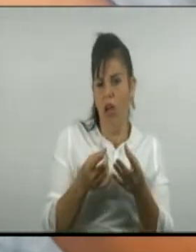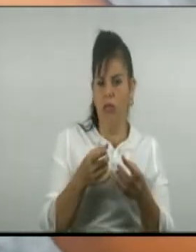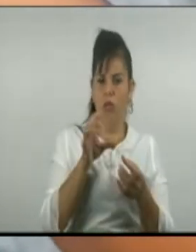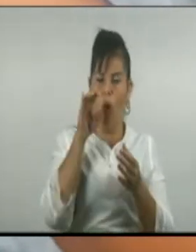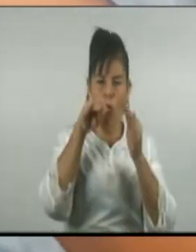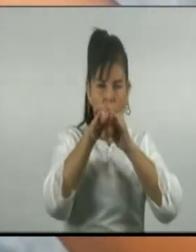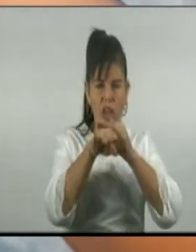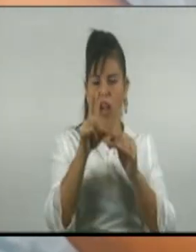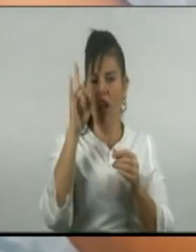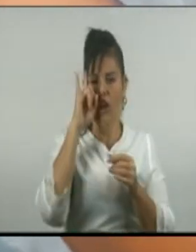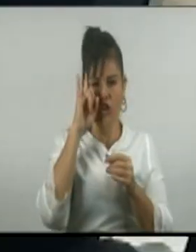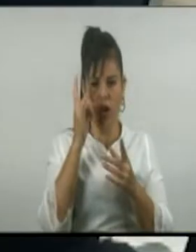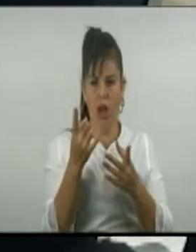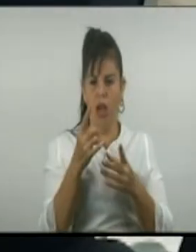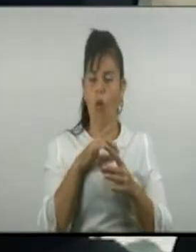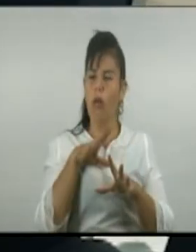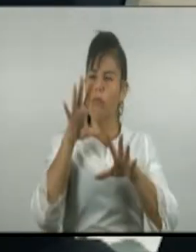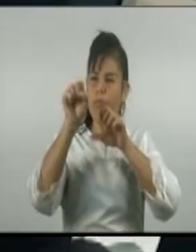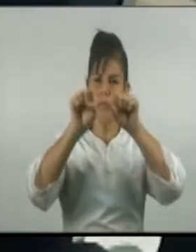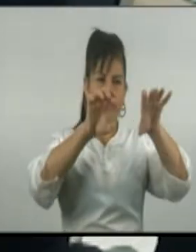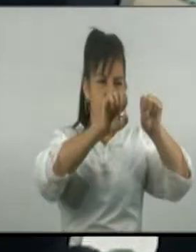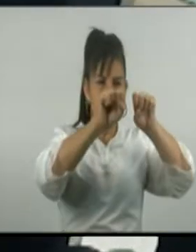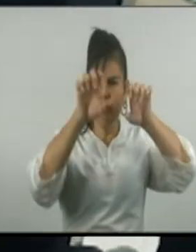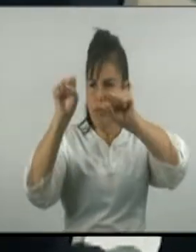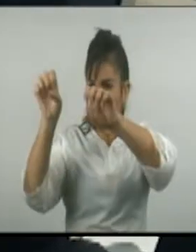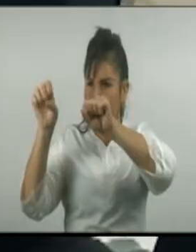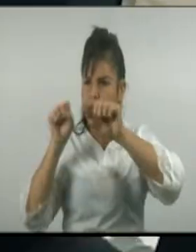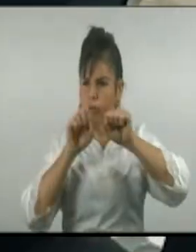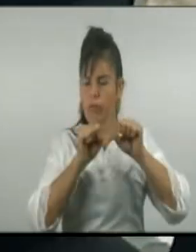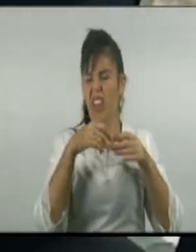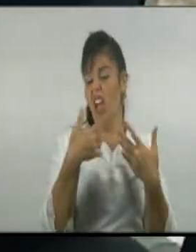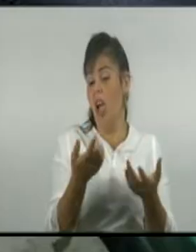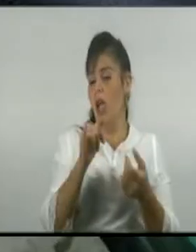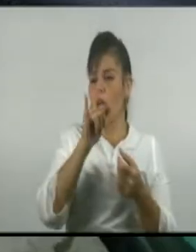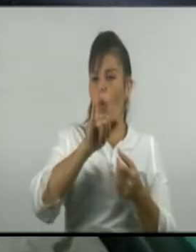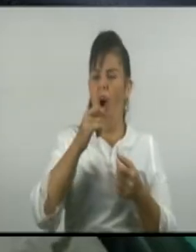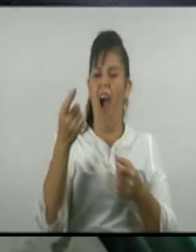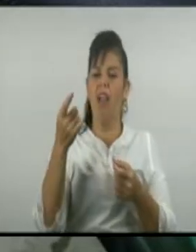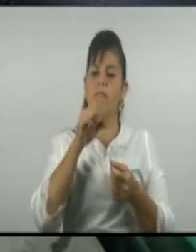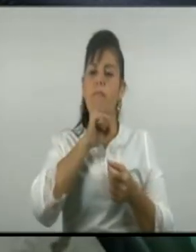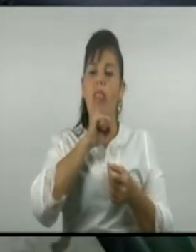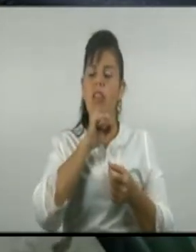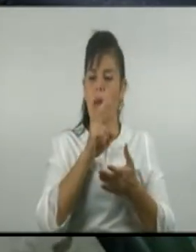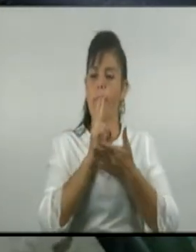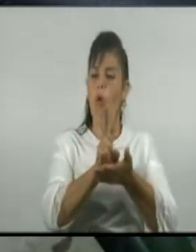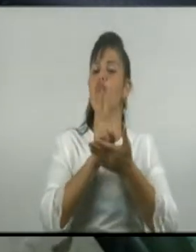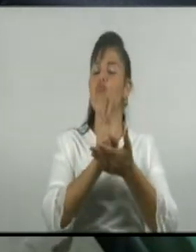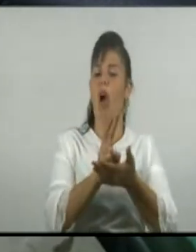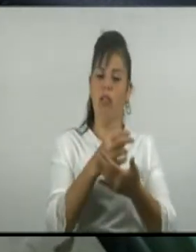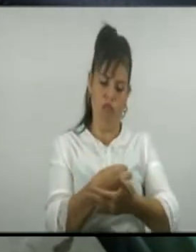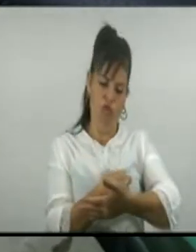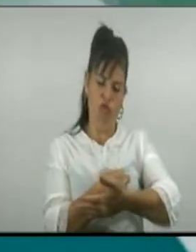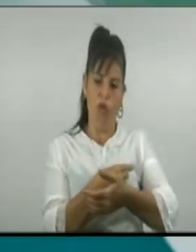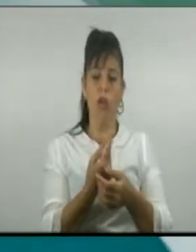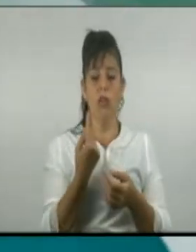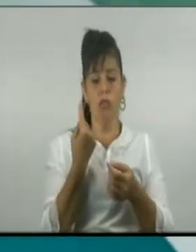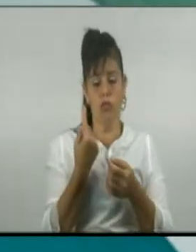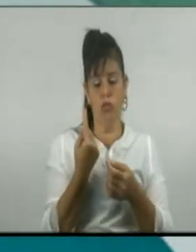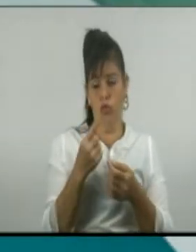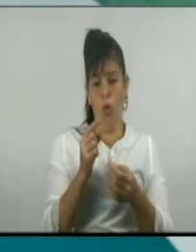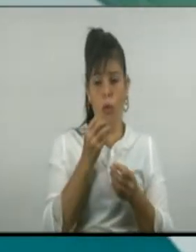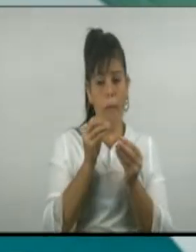captar madres que se conviertan en donantes voluntarias de leche humana sólo si se encuentra lactando a su hijo o hija